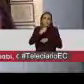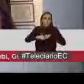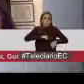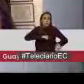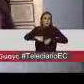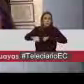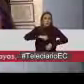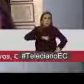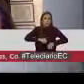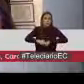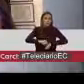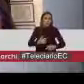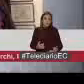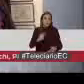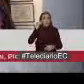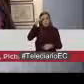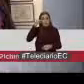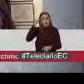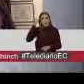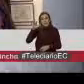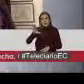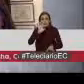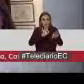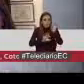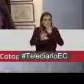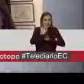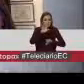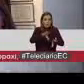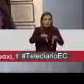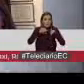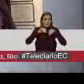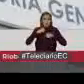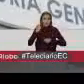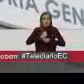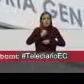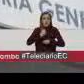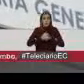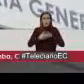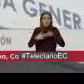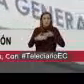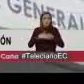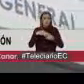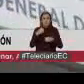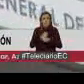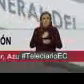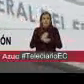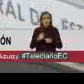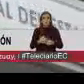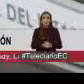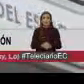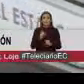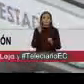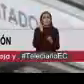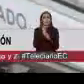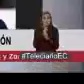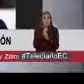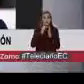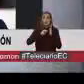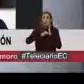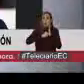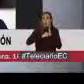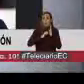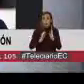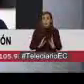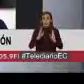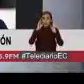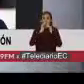están a merced de los aventureros que muchas veces trabajan a destajo. Y una institucionalidad que todavía merece fortalecerse.